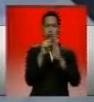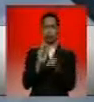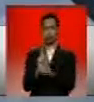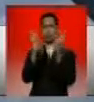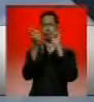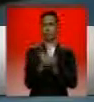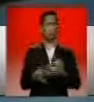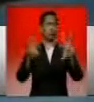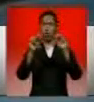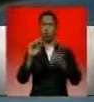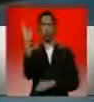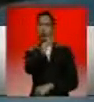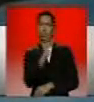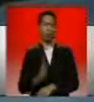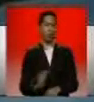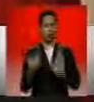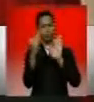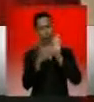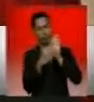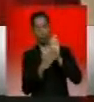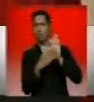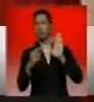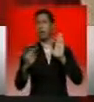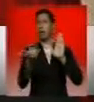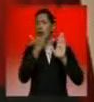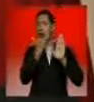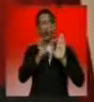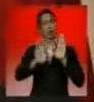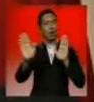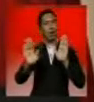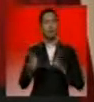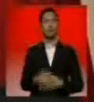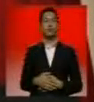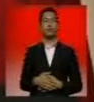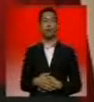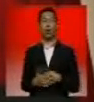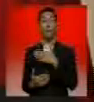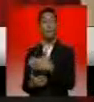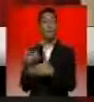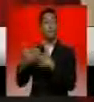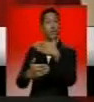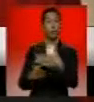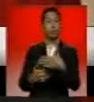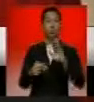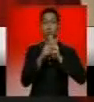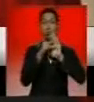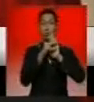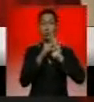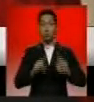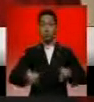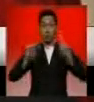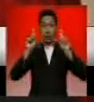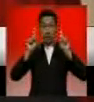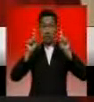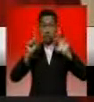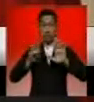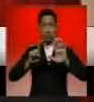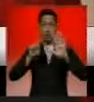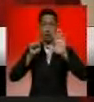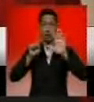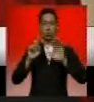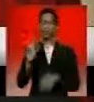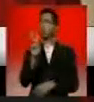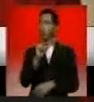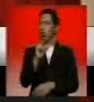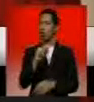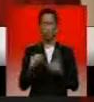por el incumplimiento de dicha transitoria. Los procesos no están basados en la transitoria sexta. La